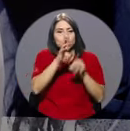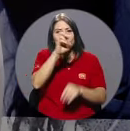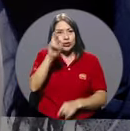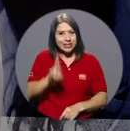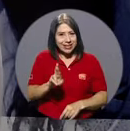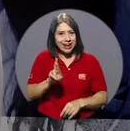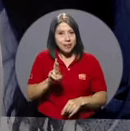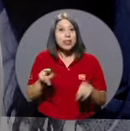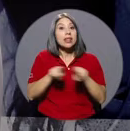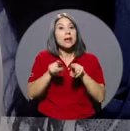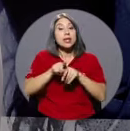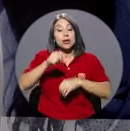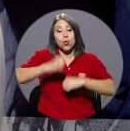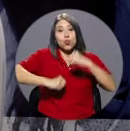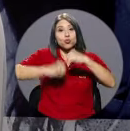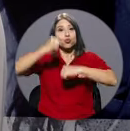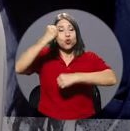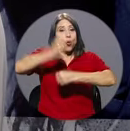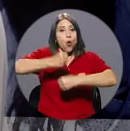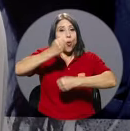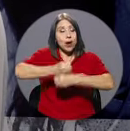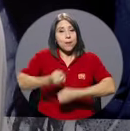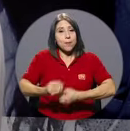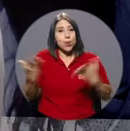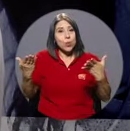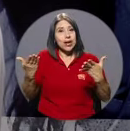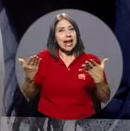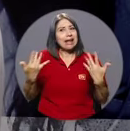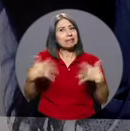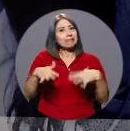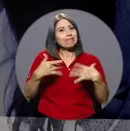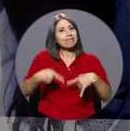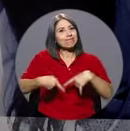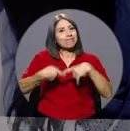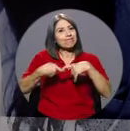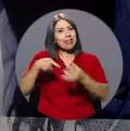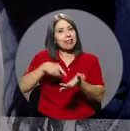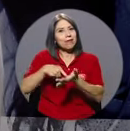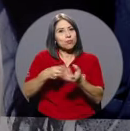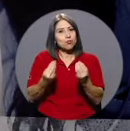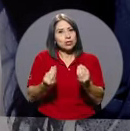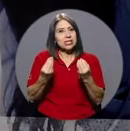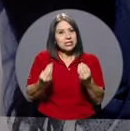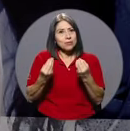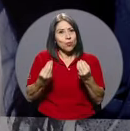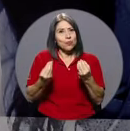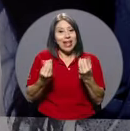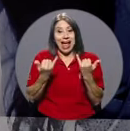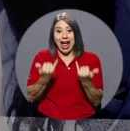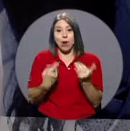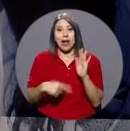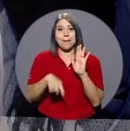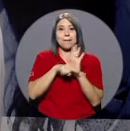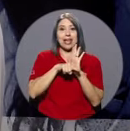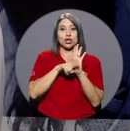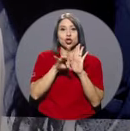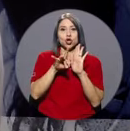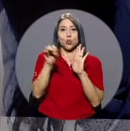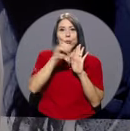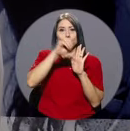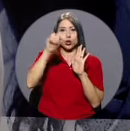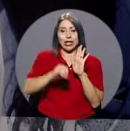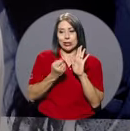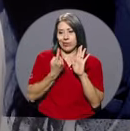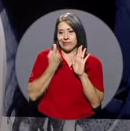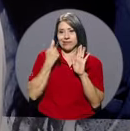la construcción de obra pública nos ha quedado debiendo muchísimo. De hecho, por algo está en un menos 8% en la revisión